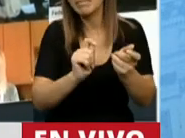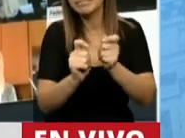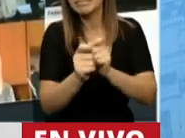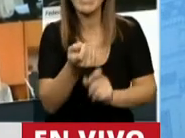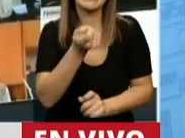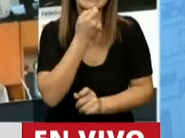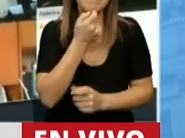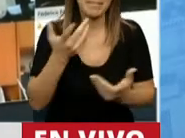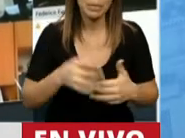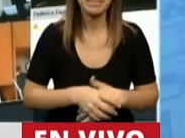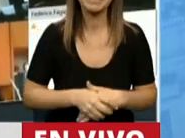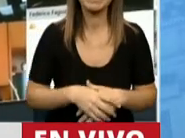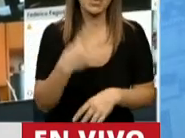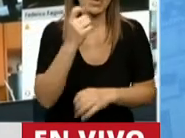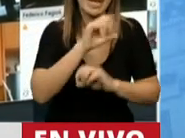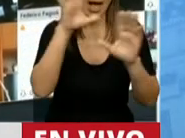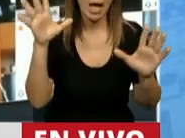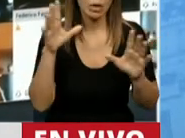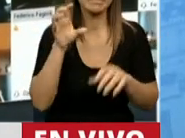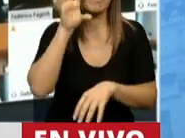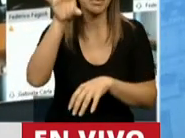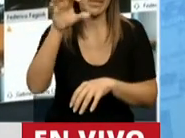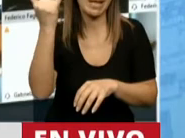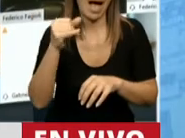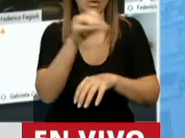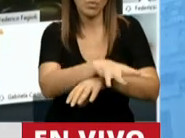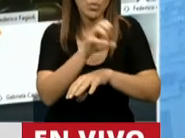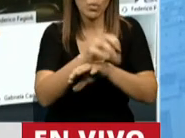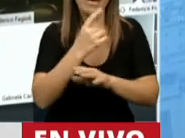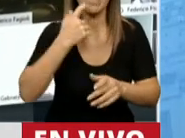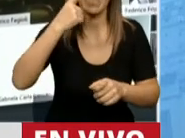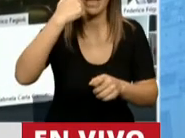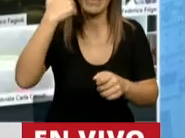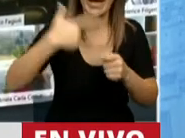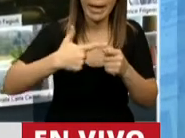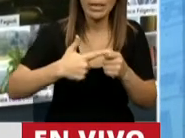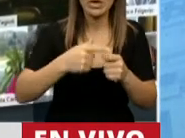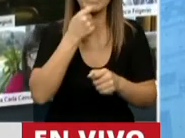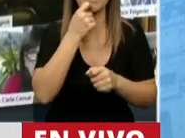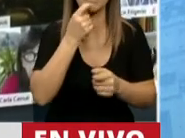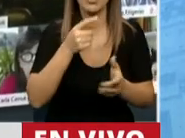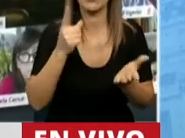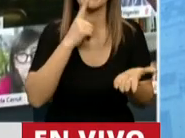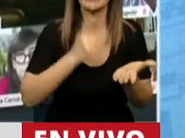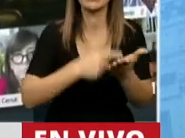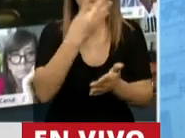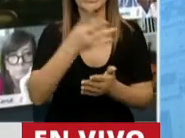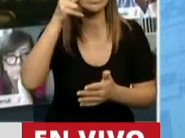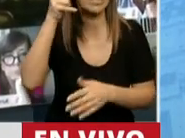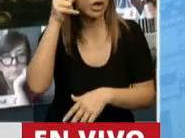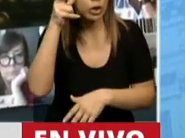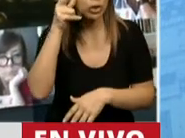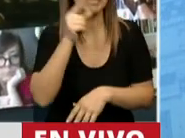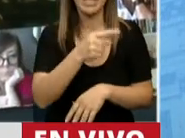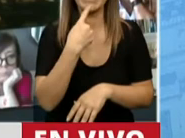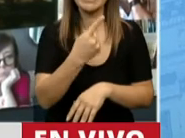ejemplo, en el caso concreto de las provincias productoras de petróleo, el decreto 488, destacamos, donde se